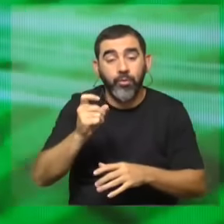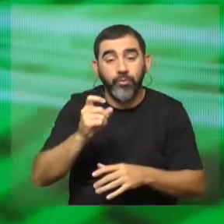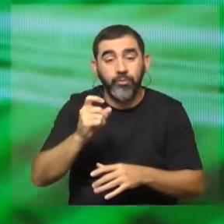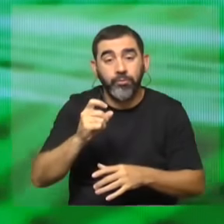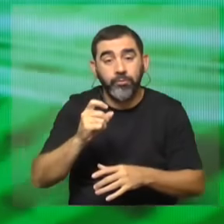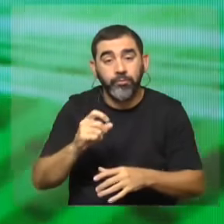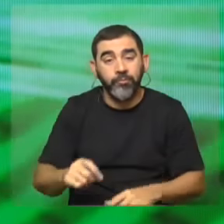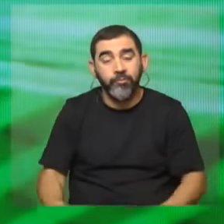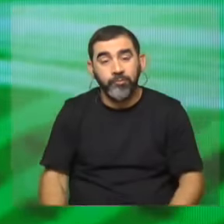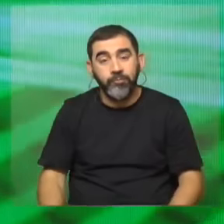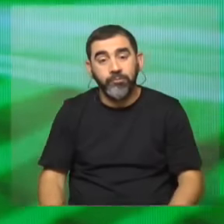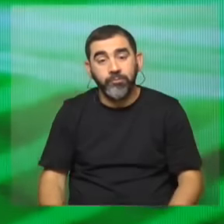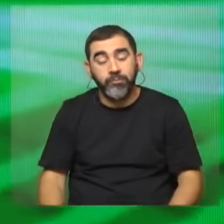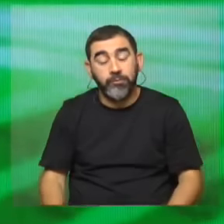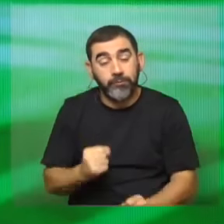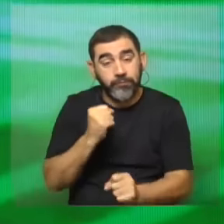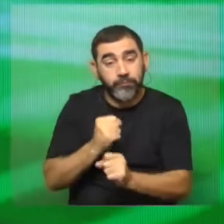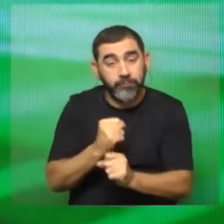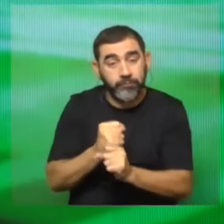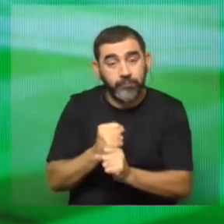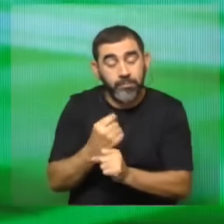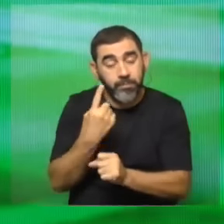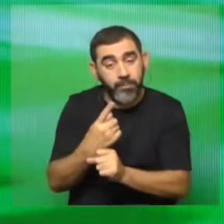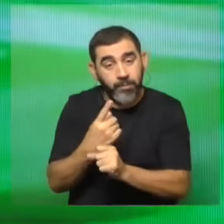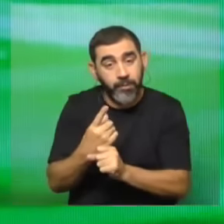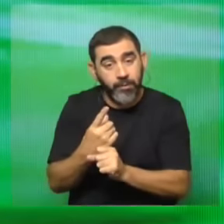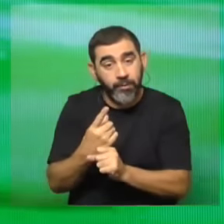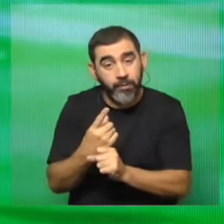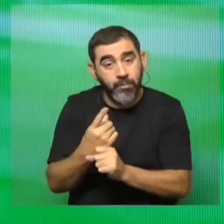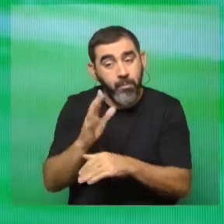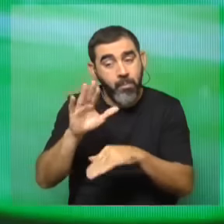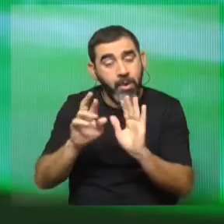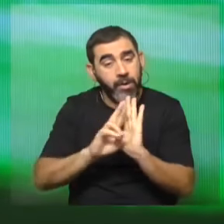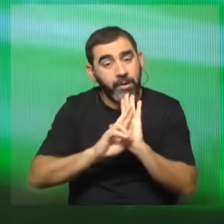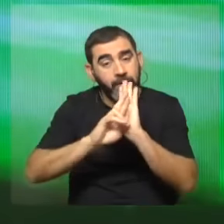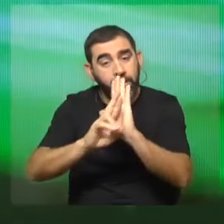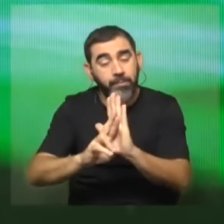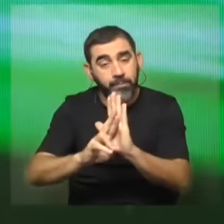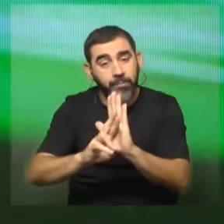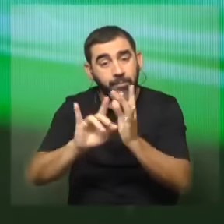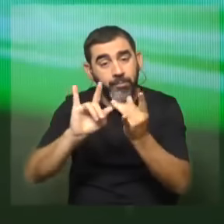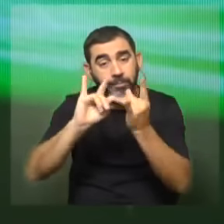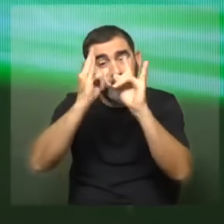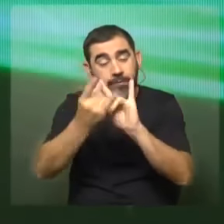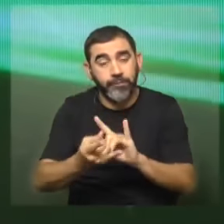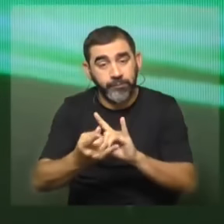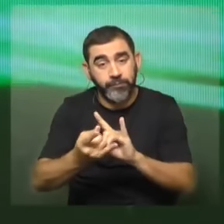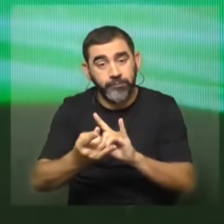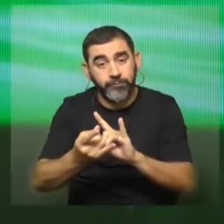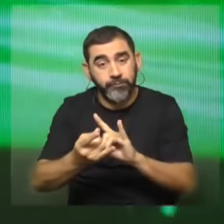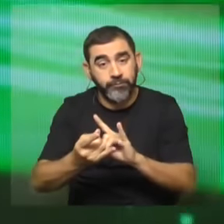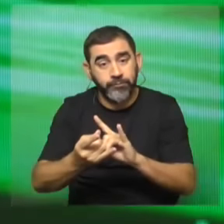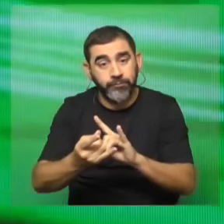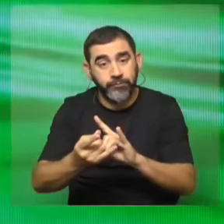eh eh trabaje y plantee primero con una mayor representación parlamentaria